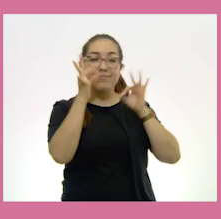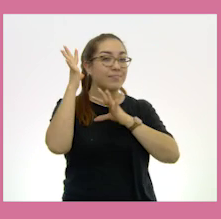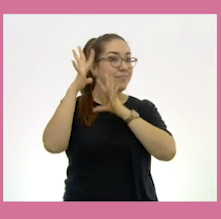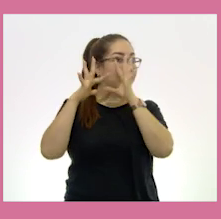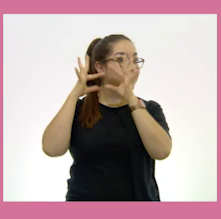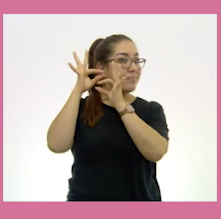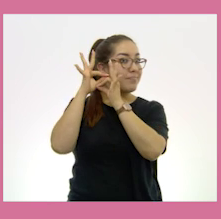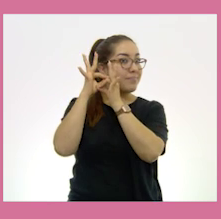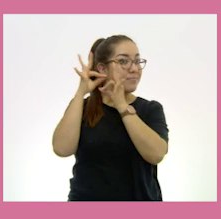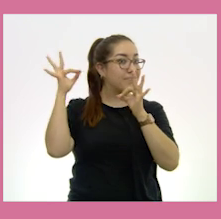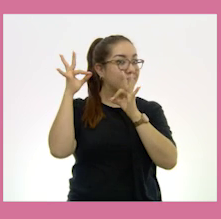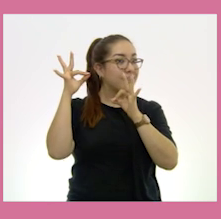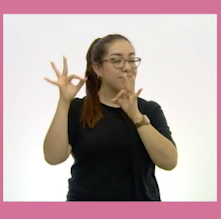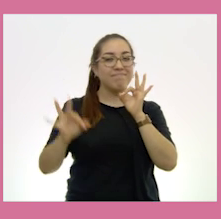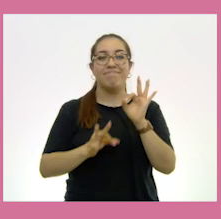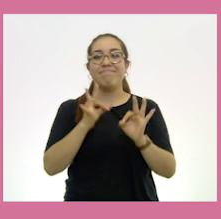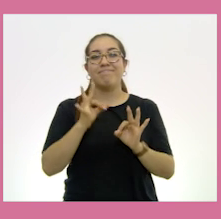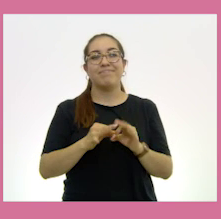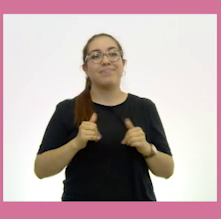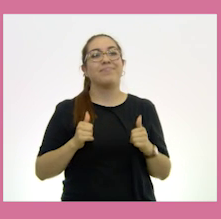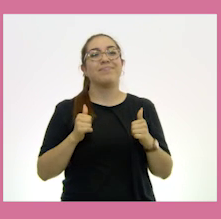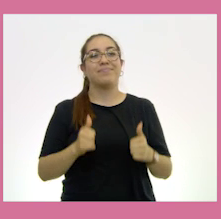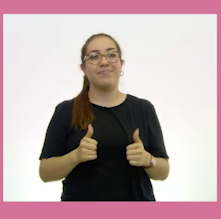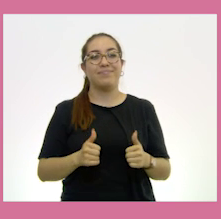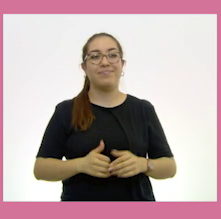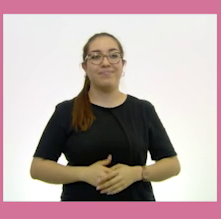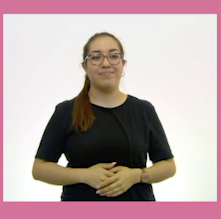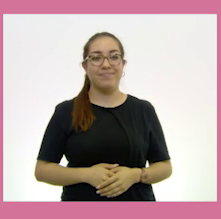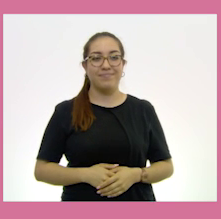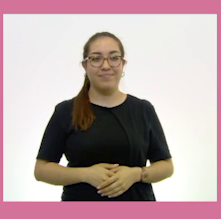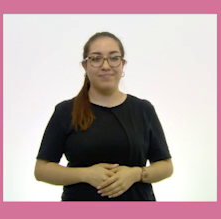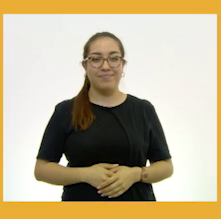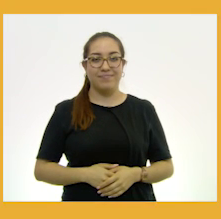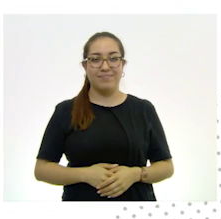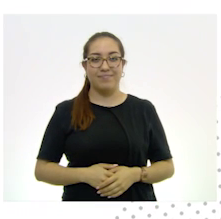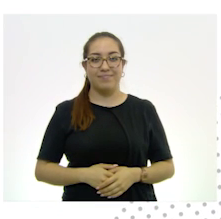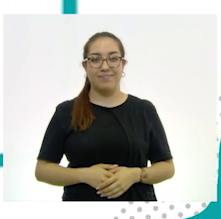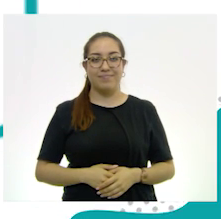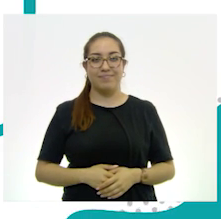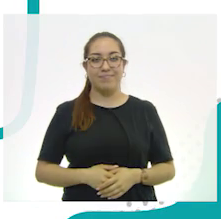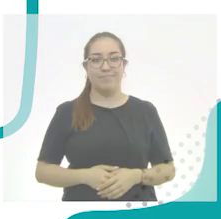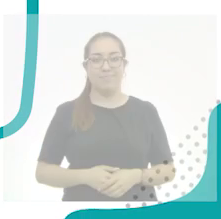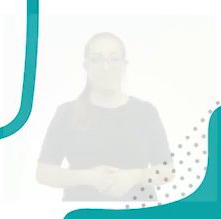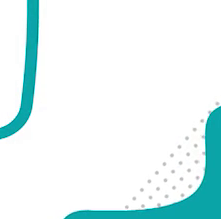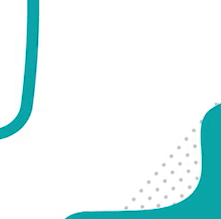colocártelo, deberás amarrar las cuerdas sobre tu cabeza y alrededor de tu cuello.